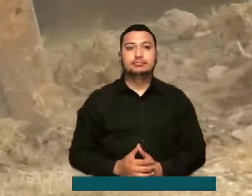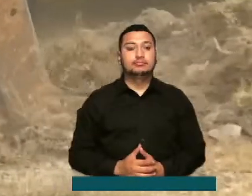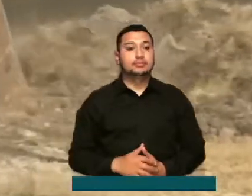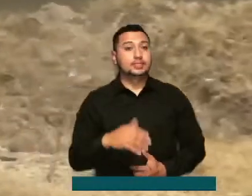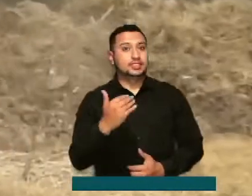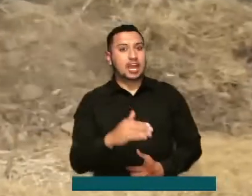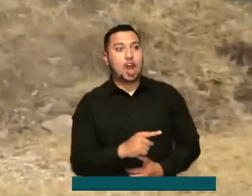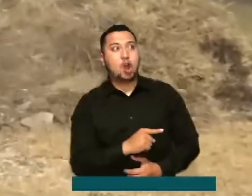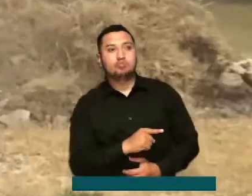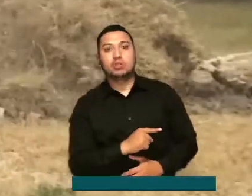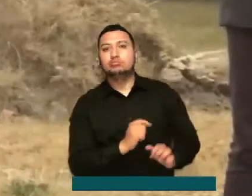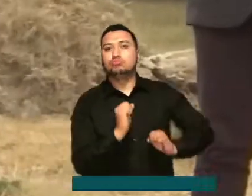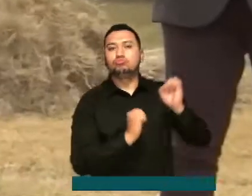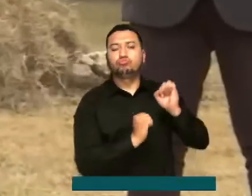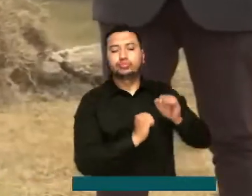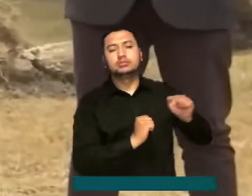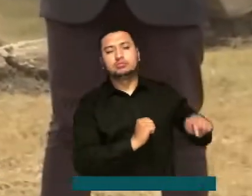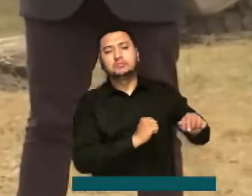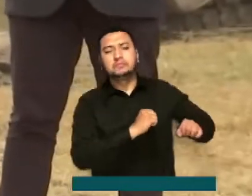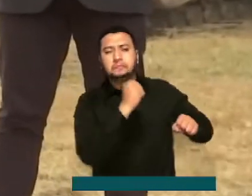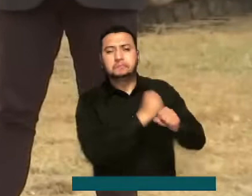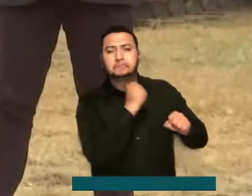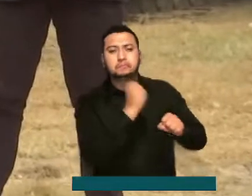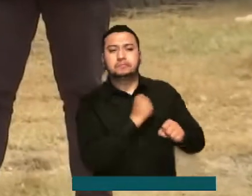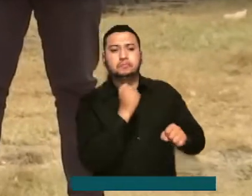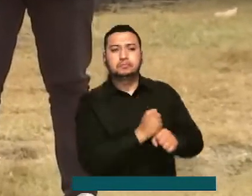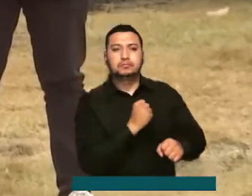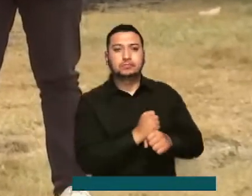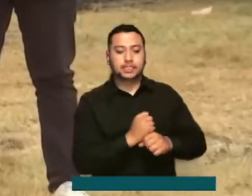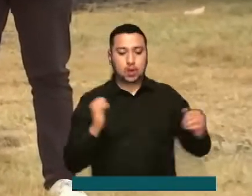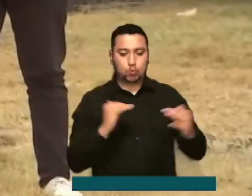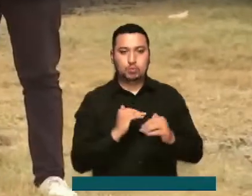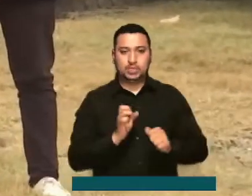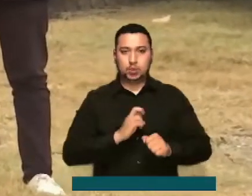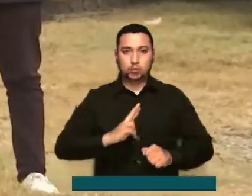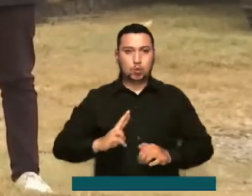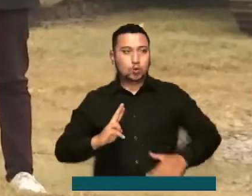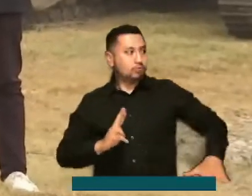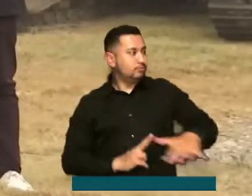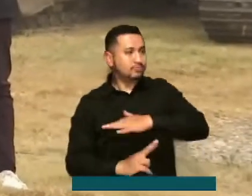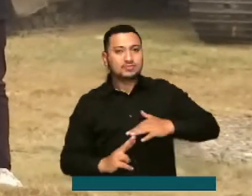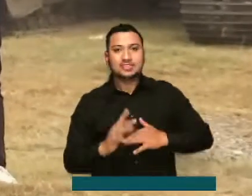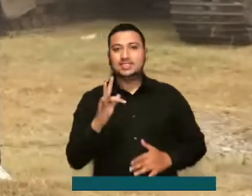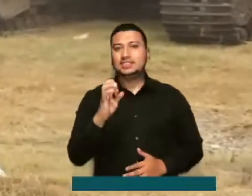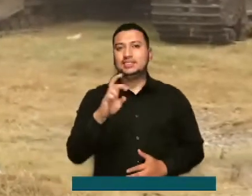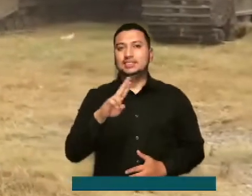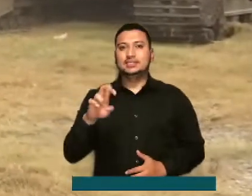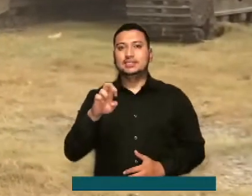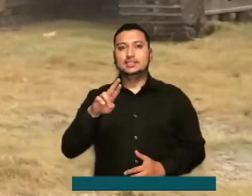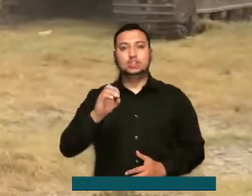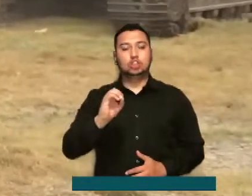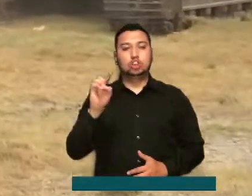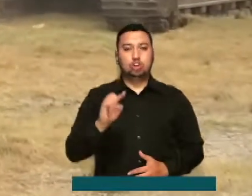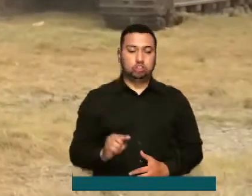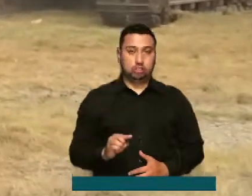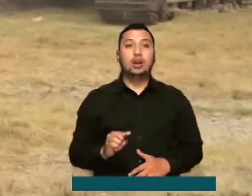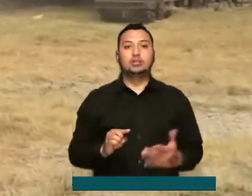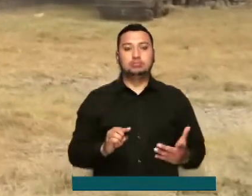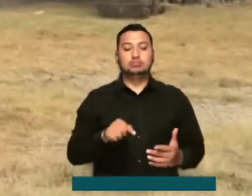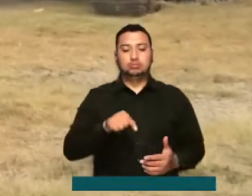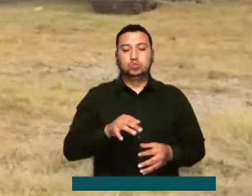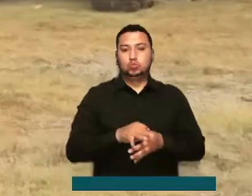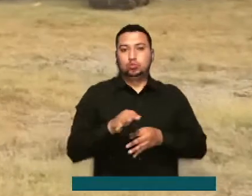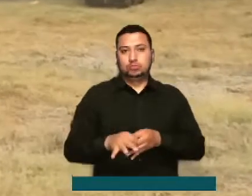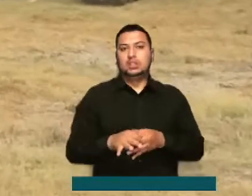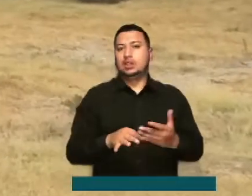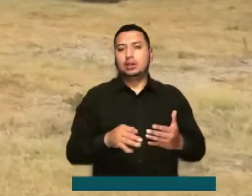Con la maquinaria en el punto sobre la autopista sur a la altura de la avenida Terreros, iniciaron las obras del centro administrativo municipal